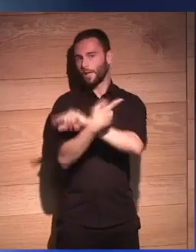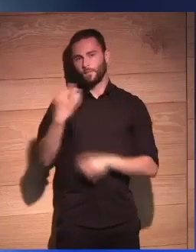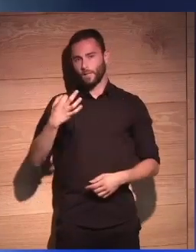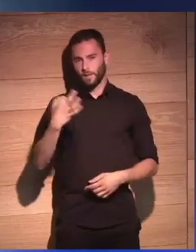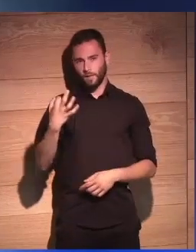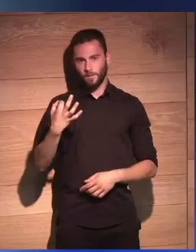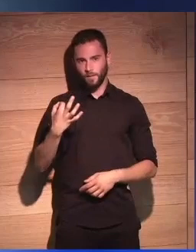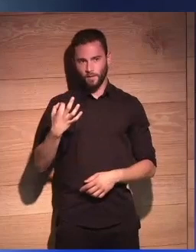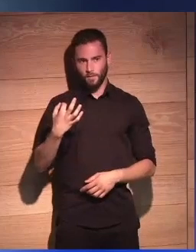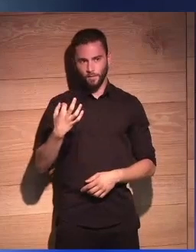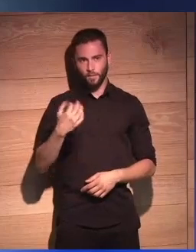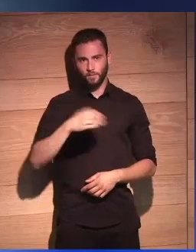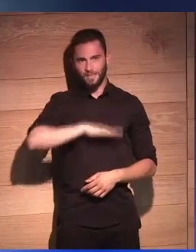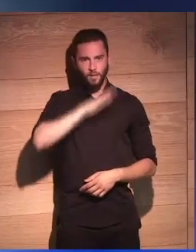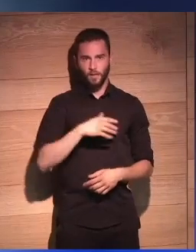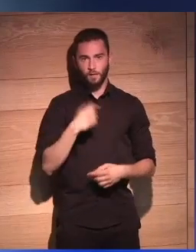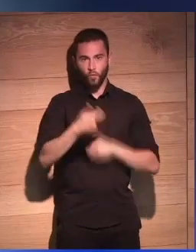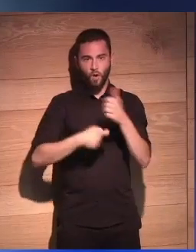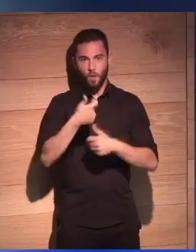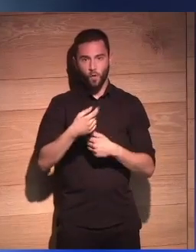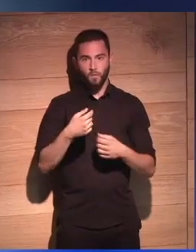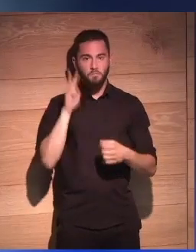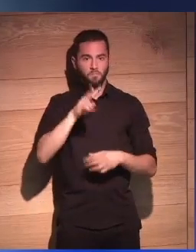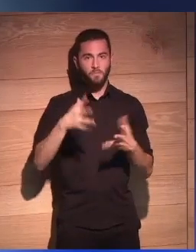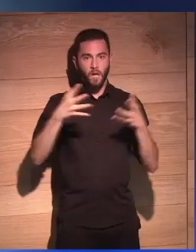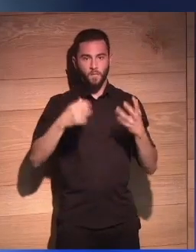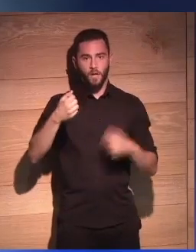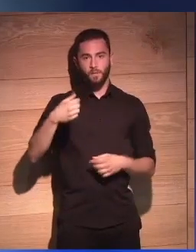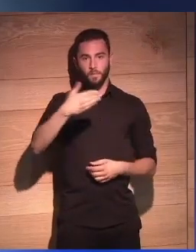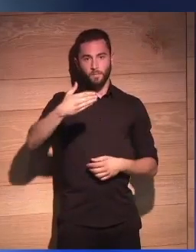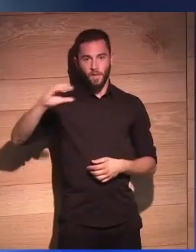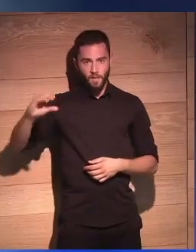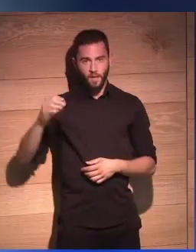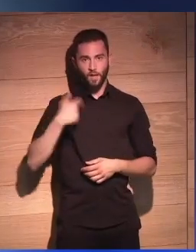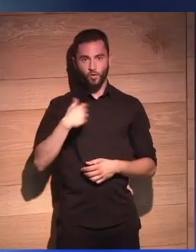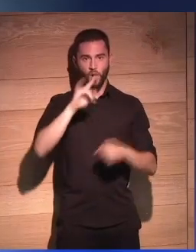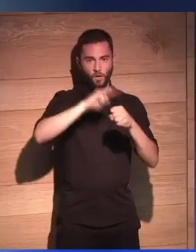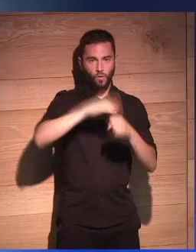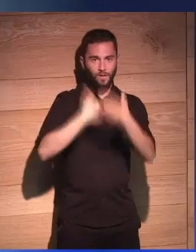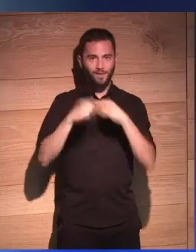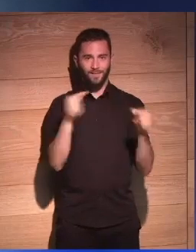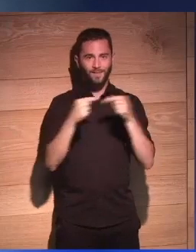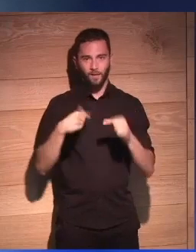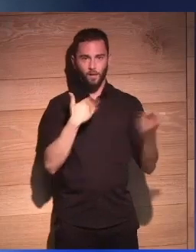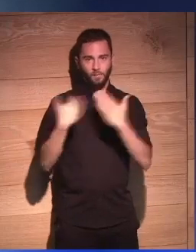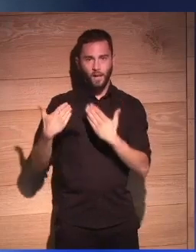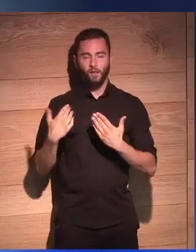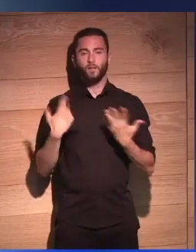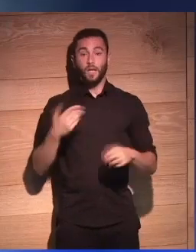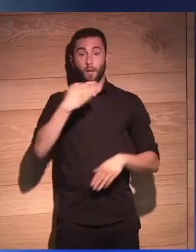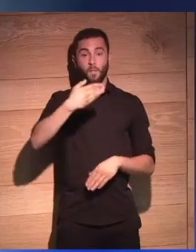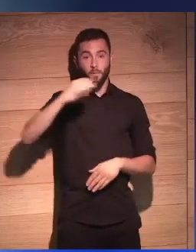esto se está viendo cada vez más. Estuve en la BBC el lunes de esta semana dando una charla sobre este tema, y la BBC está muy